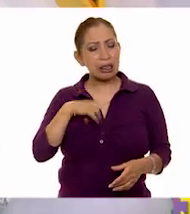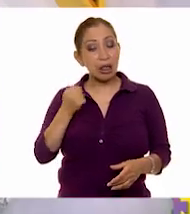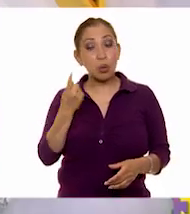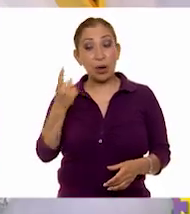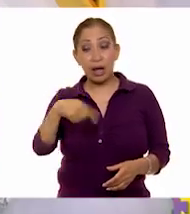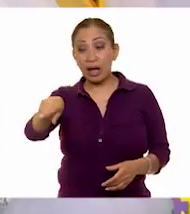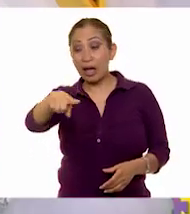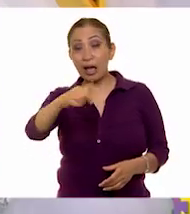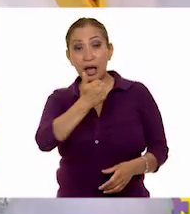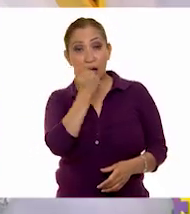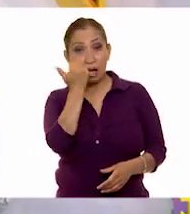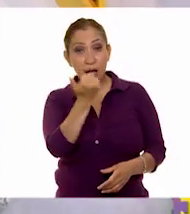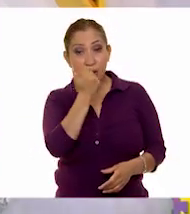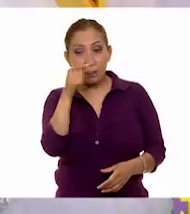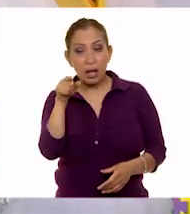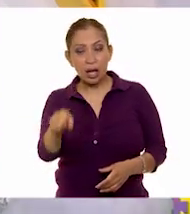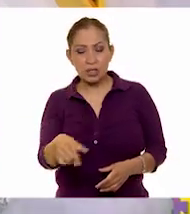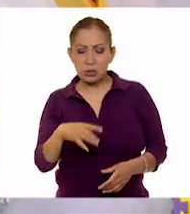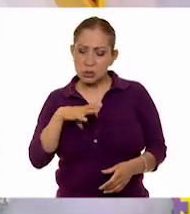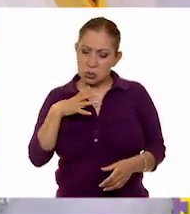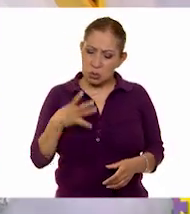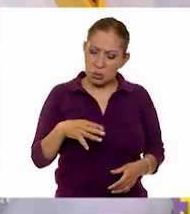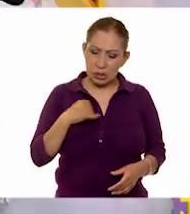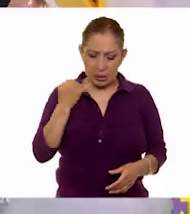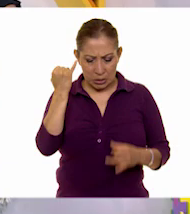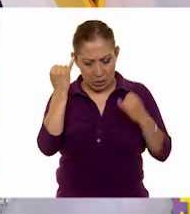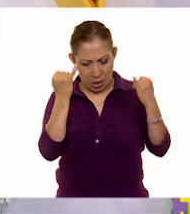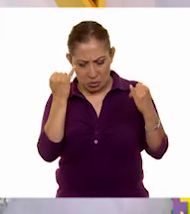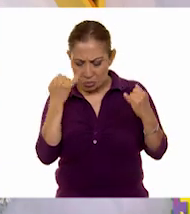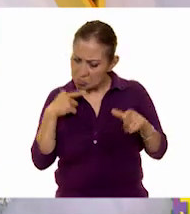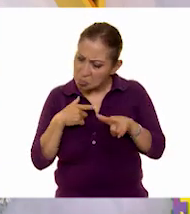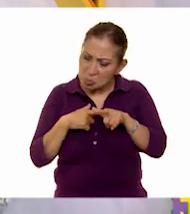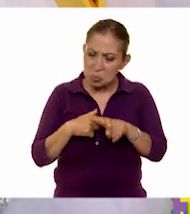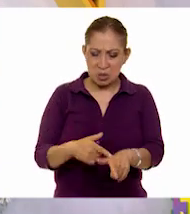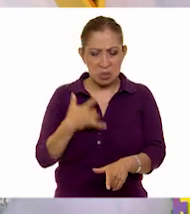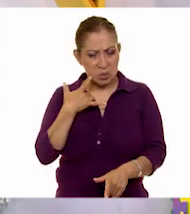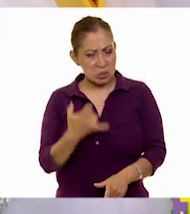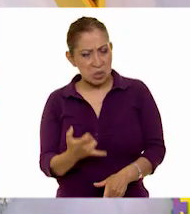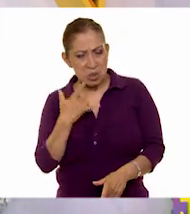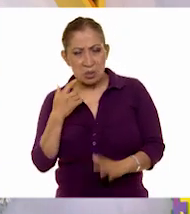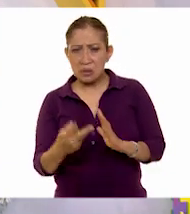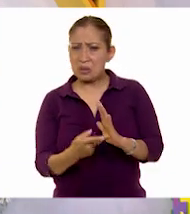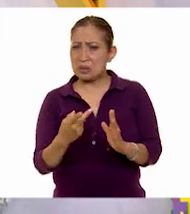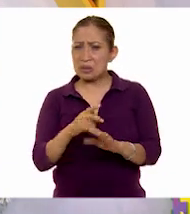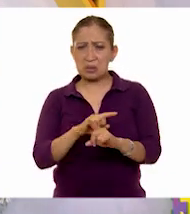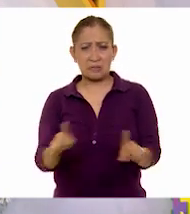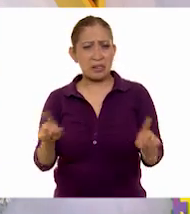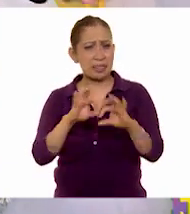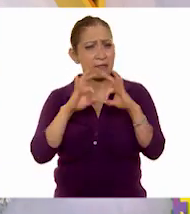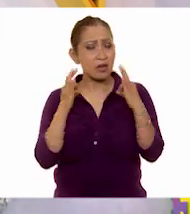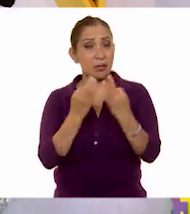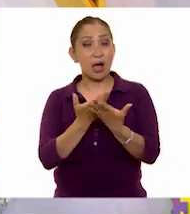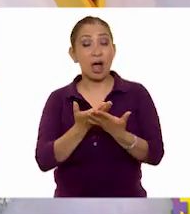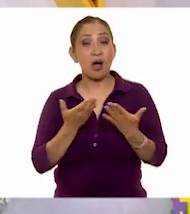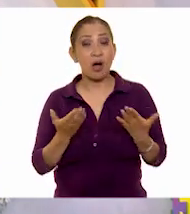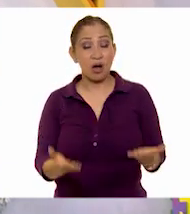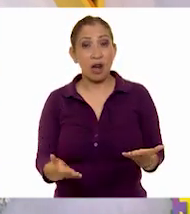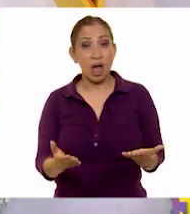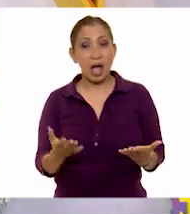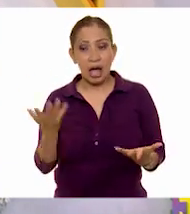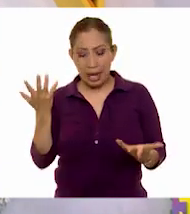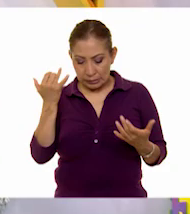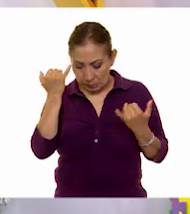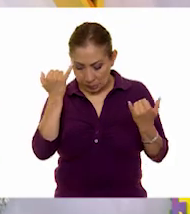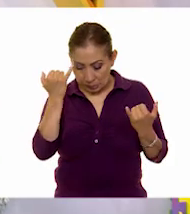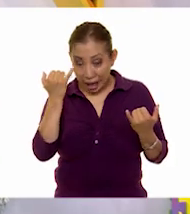unas alumnas que perseveraron en ideas muchas formas nuevas, ahora sí, de crear